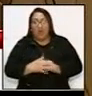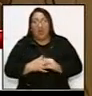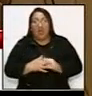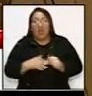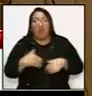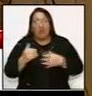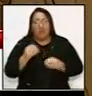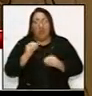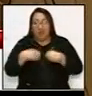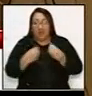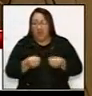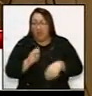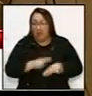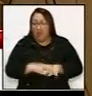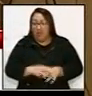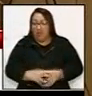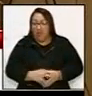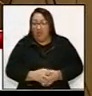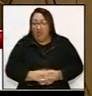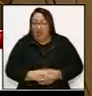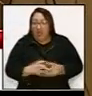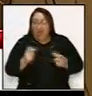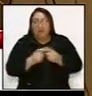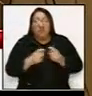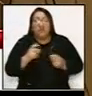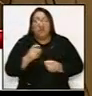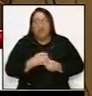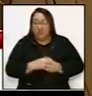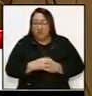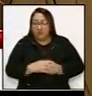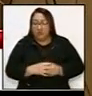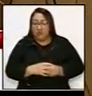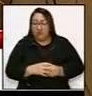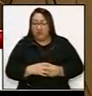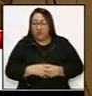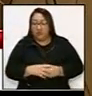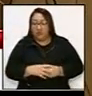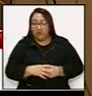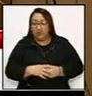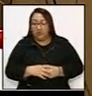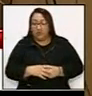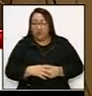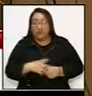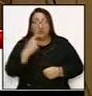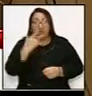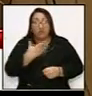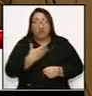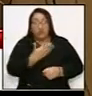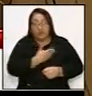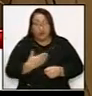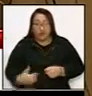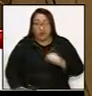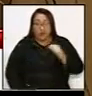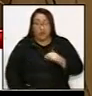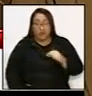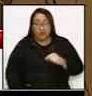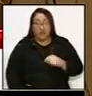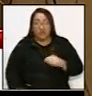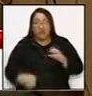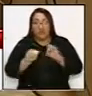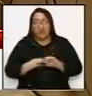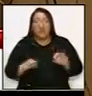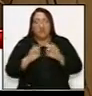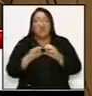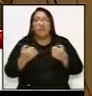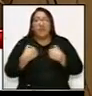pueda corresponder. Sí, señor congresista. Señor presidente, acá lo que tenemos es,